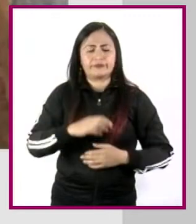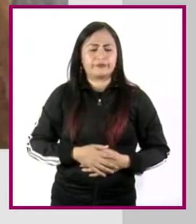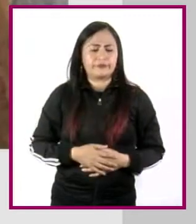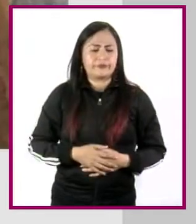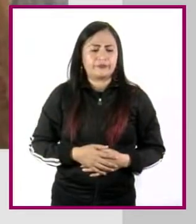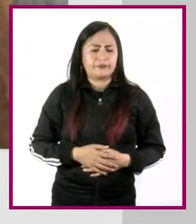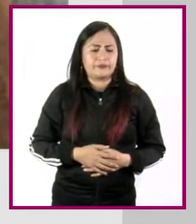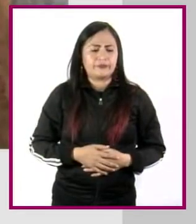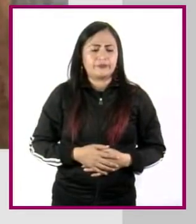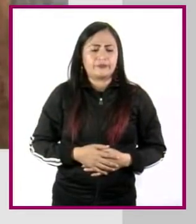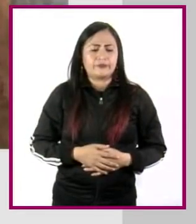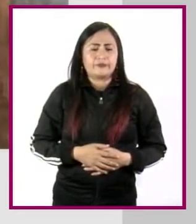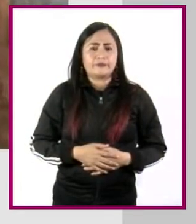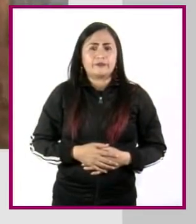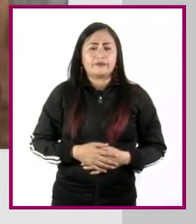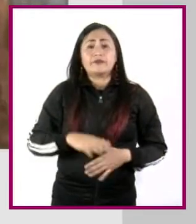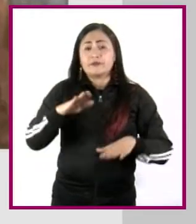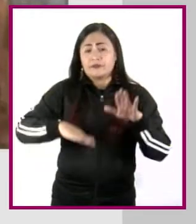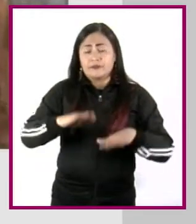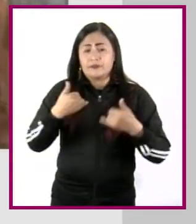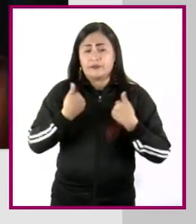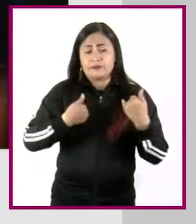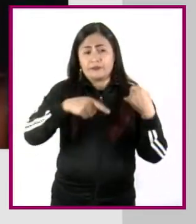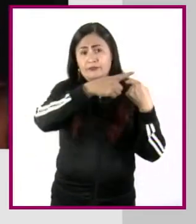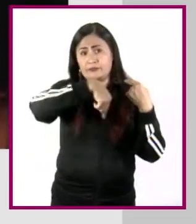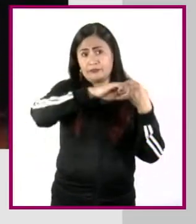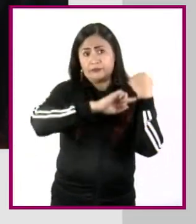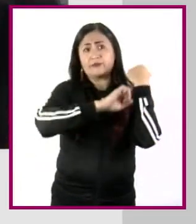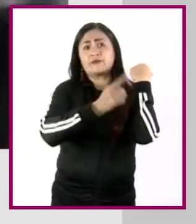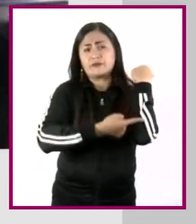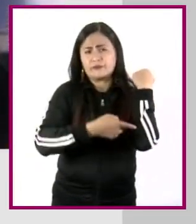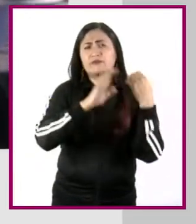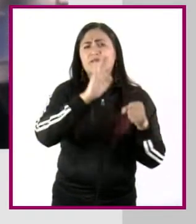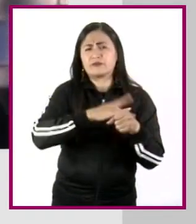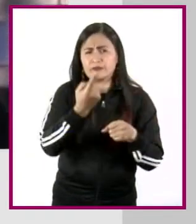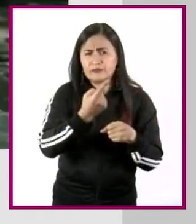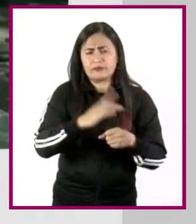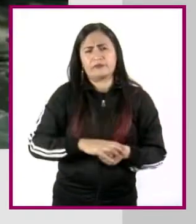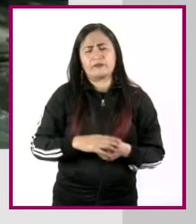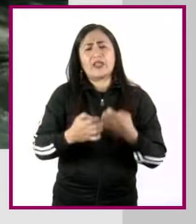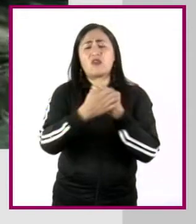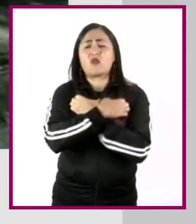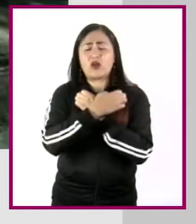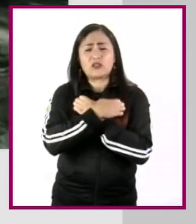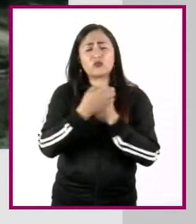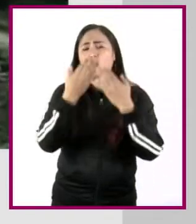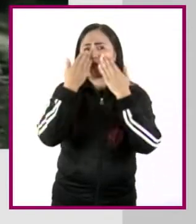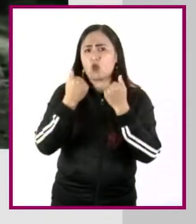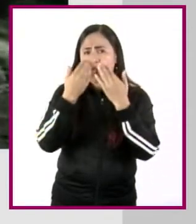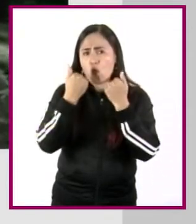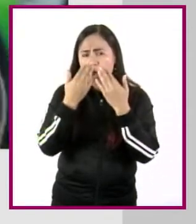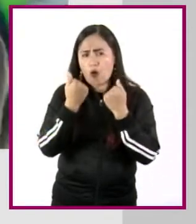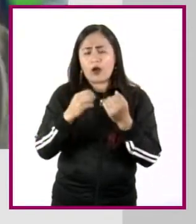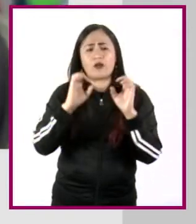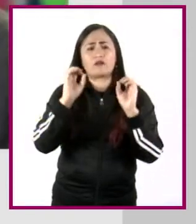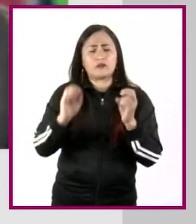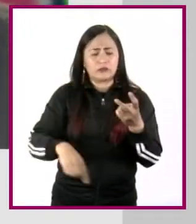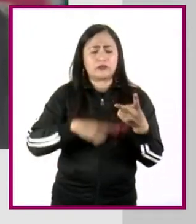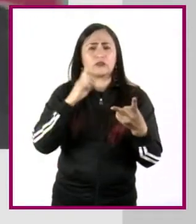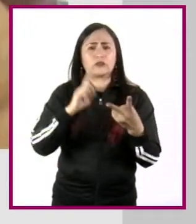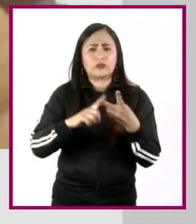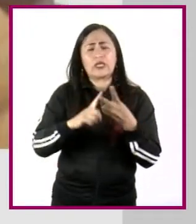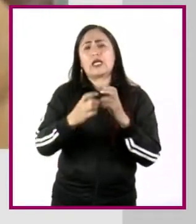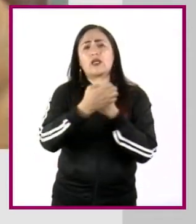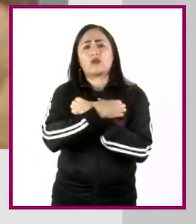Entre las causas que explican el embarazo adolescente se encuentran la falta de educación o baja escolaridad, la nula o deficiente